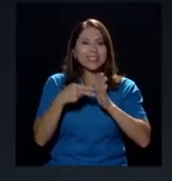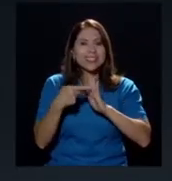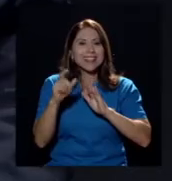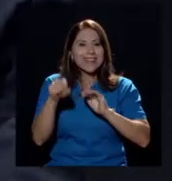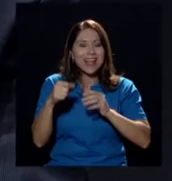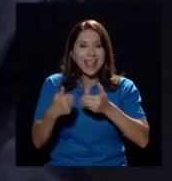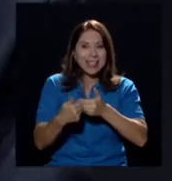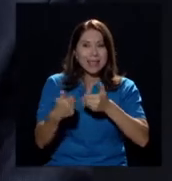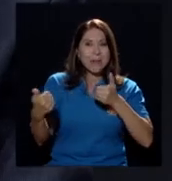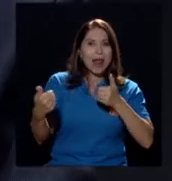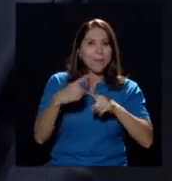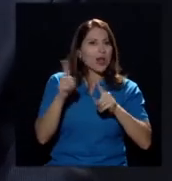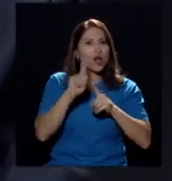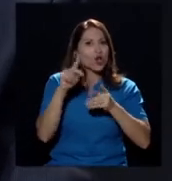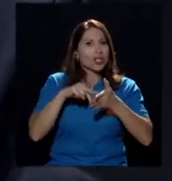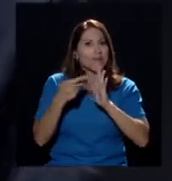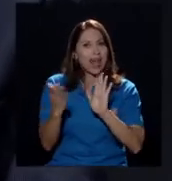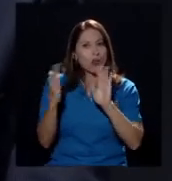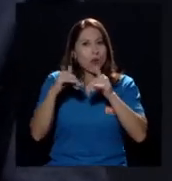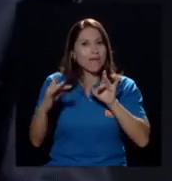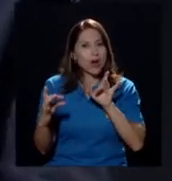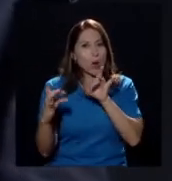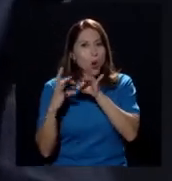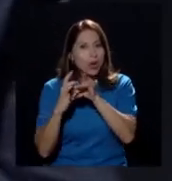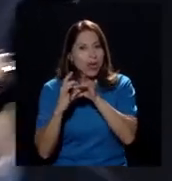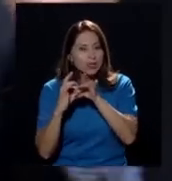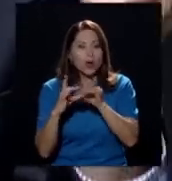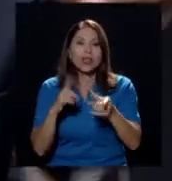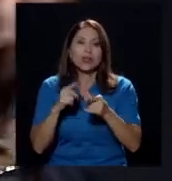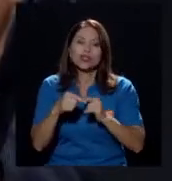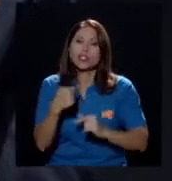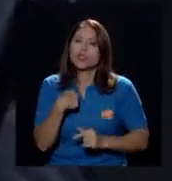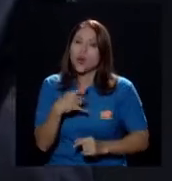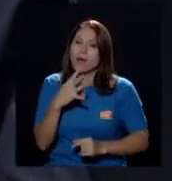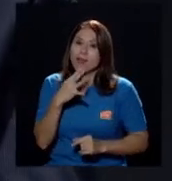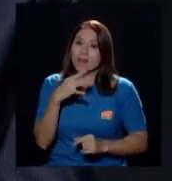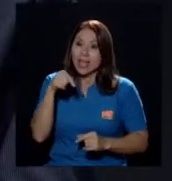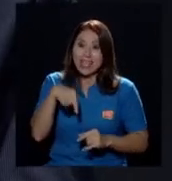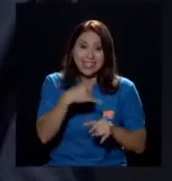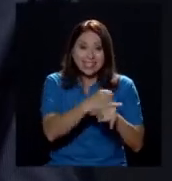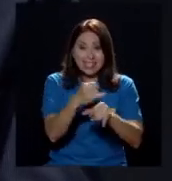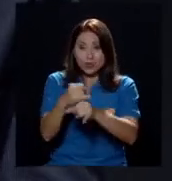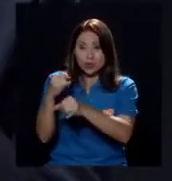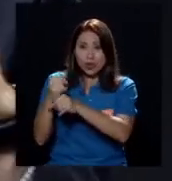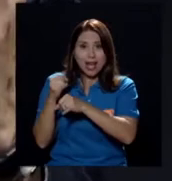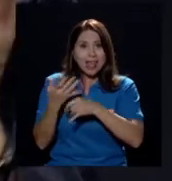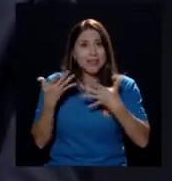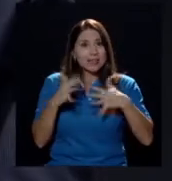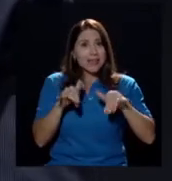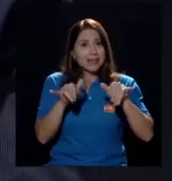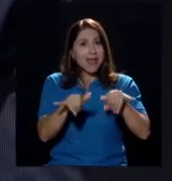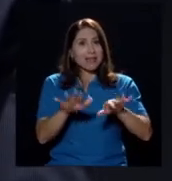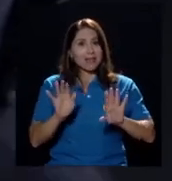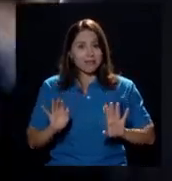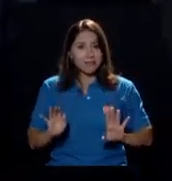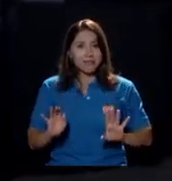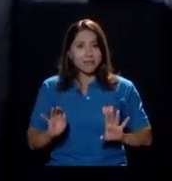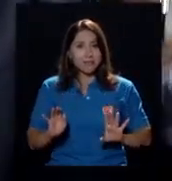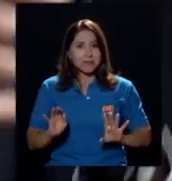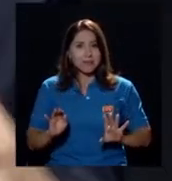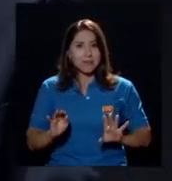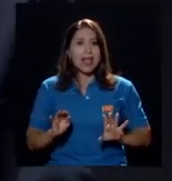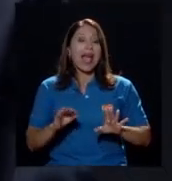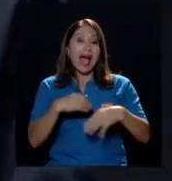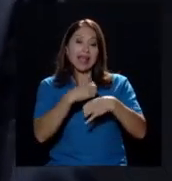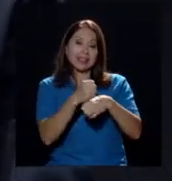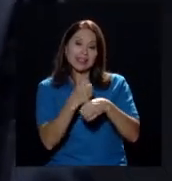descoordinadamente entonces el punto mío es que esta institucionalidad ya está ahí de hacerla hacer la